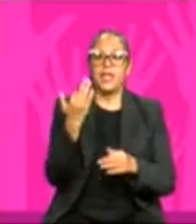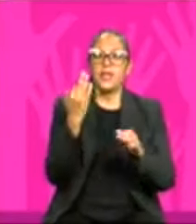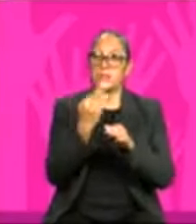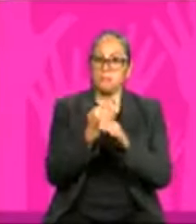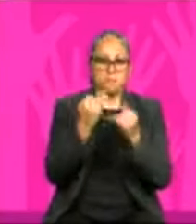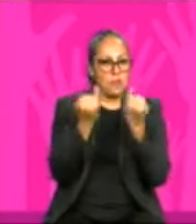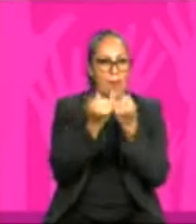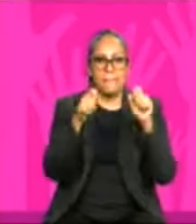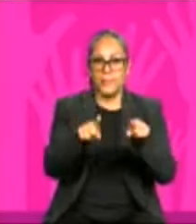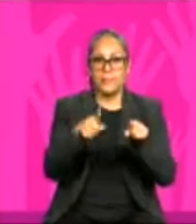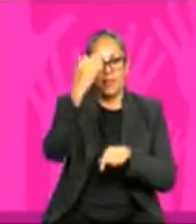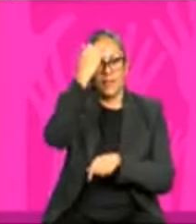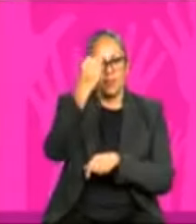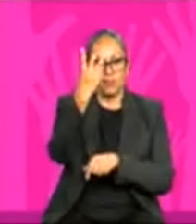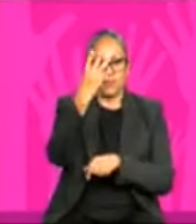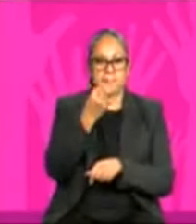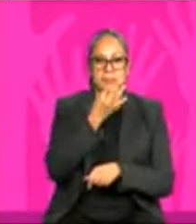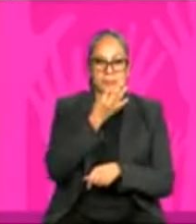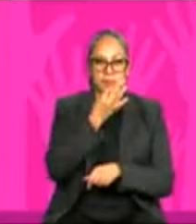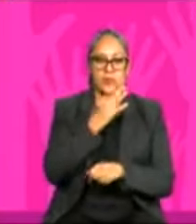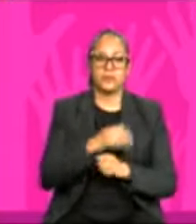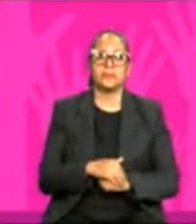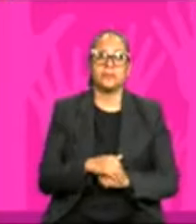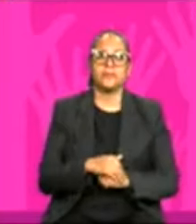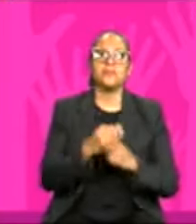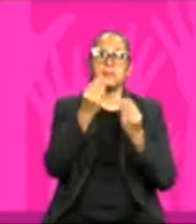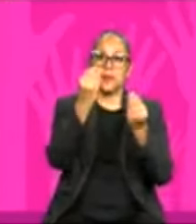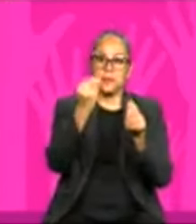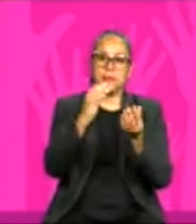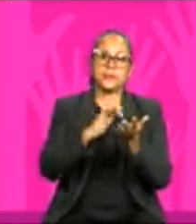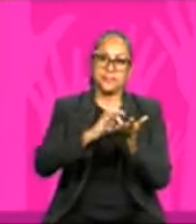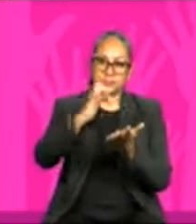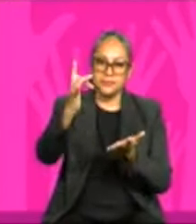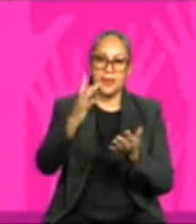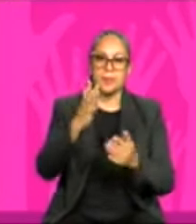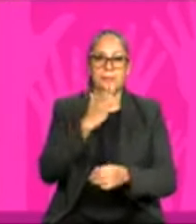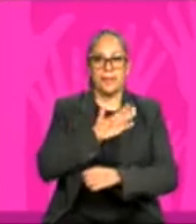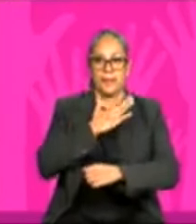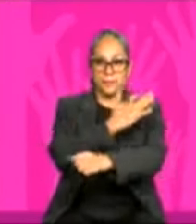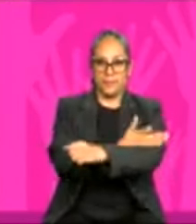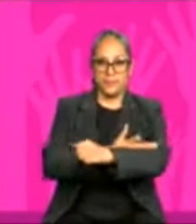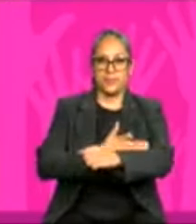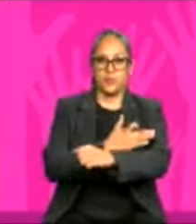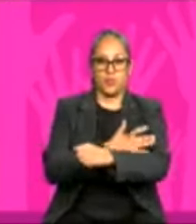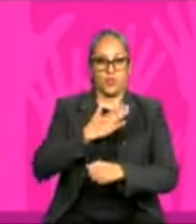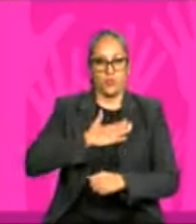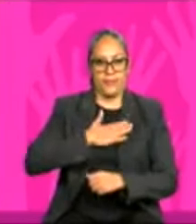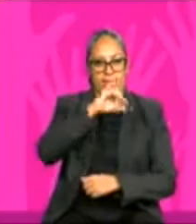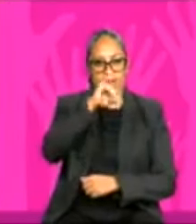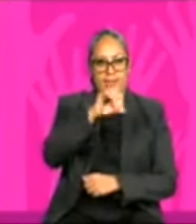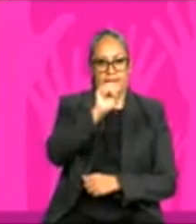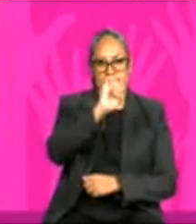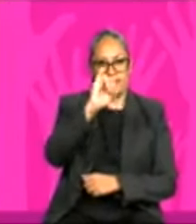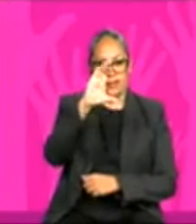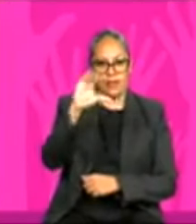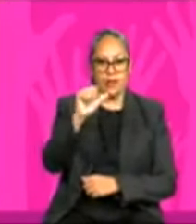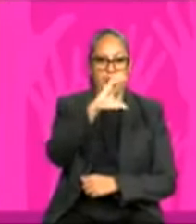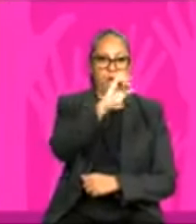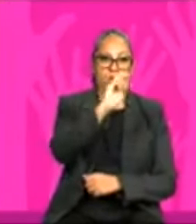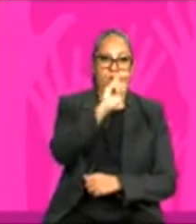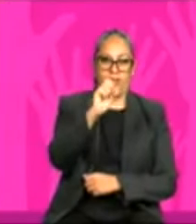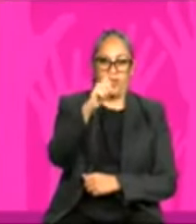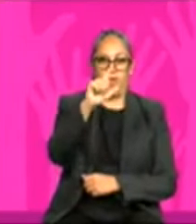misma dinámica con su mensaje inicial. Muchas gracias. Buenas tardes, soy Jessica Ortega de la Cruz y